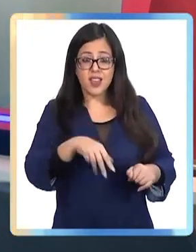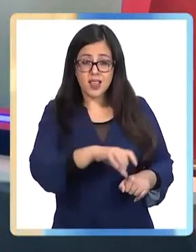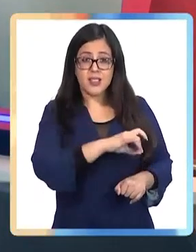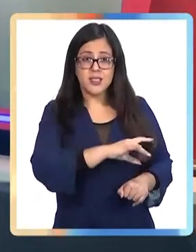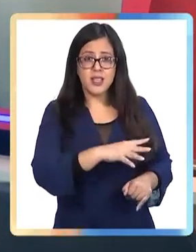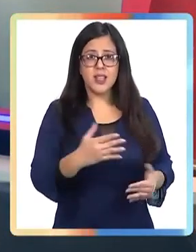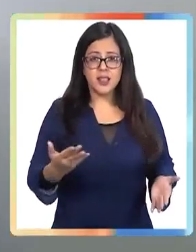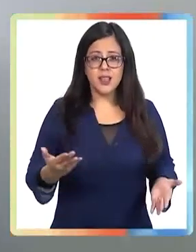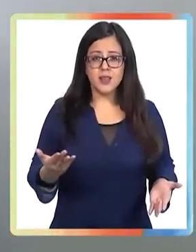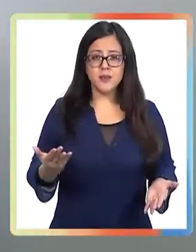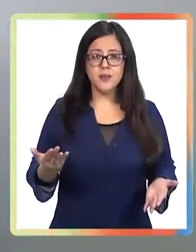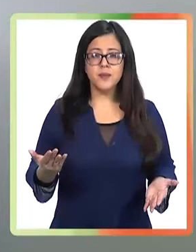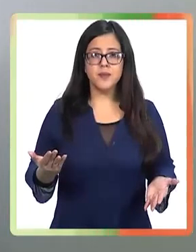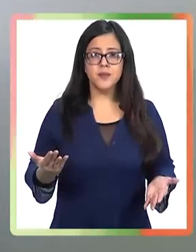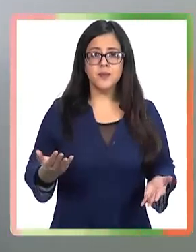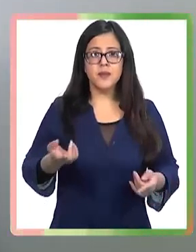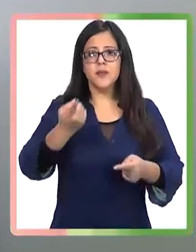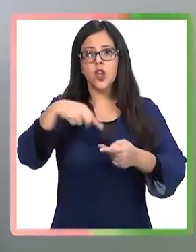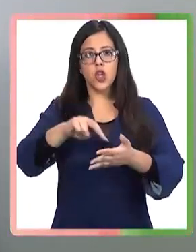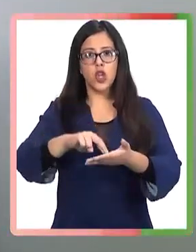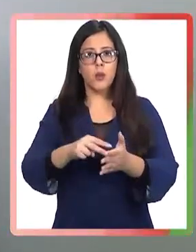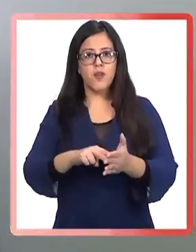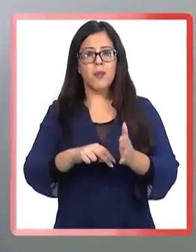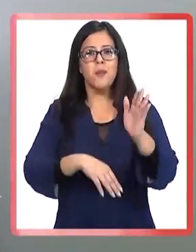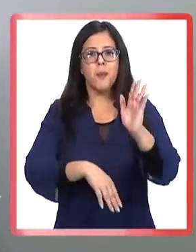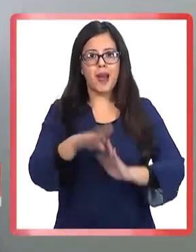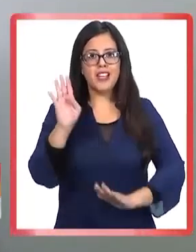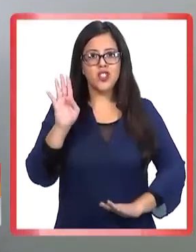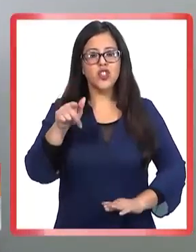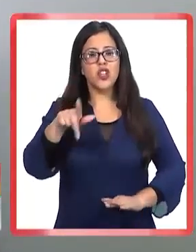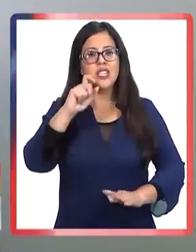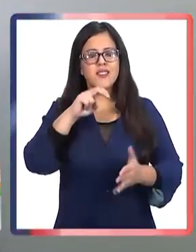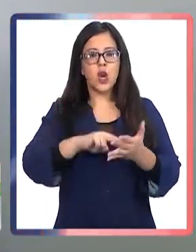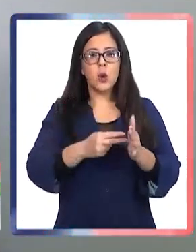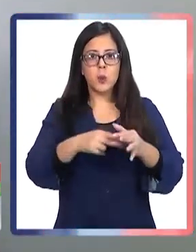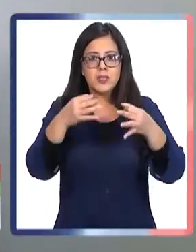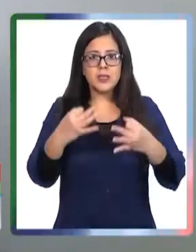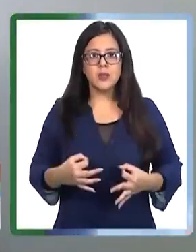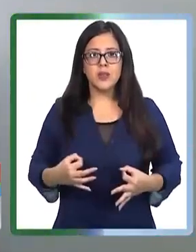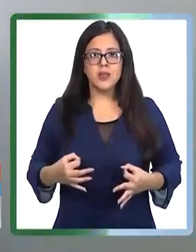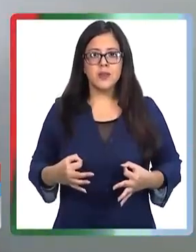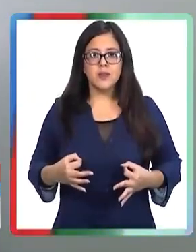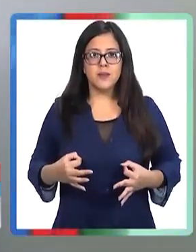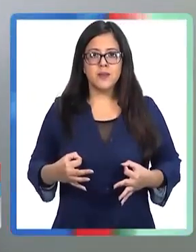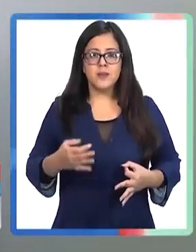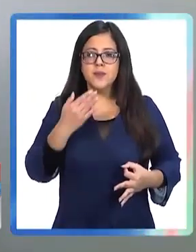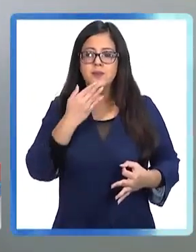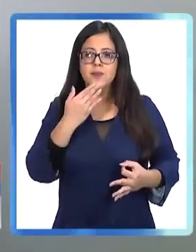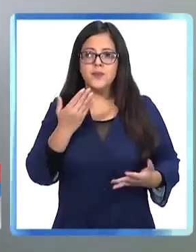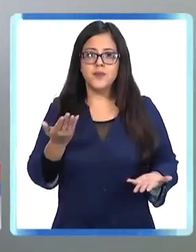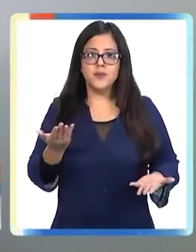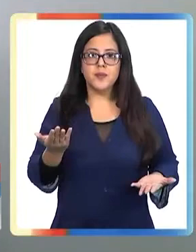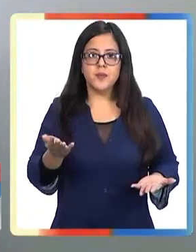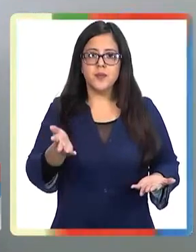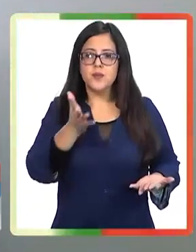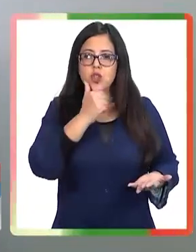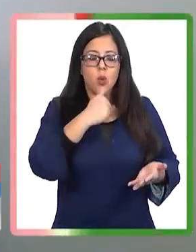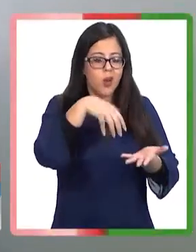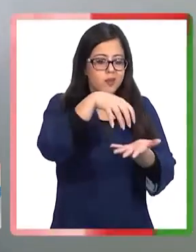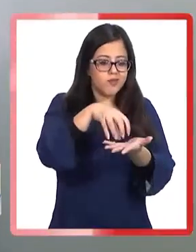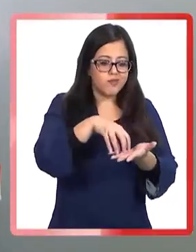Chile claramente generan otro problema que es mayor. Es un problema de seguridad, problema de falta de